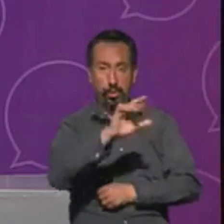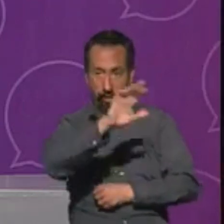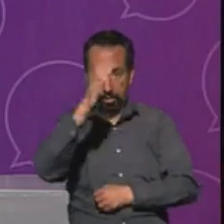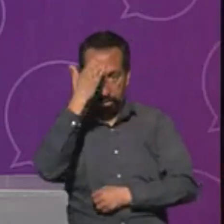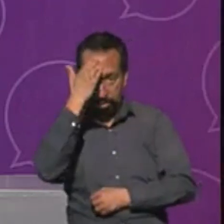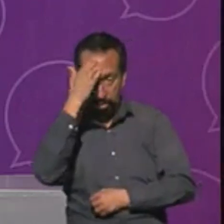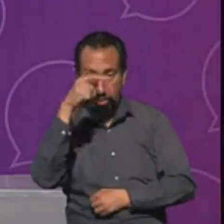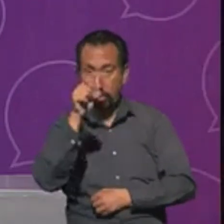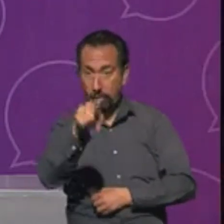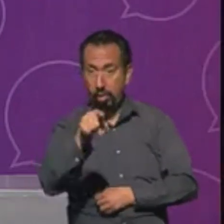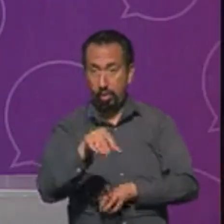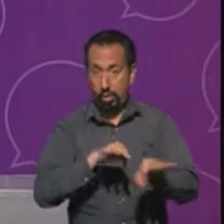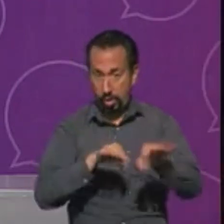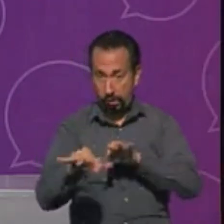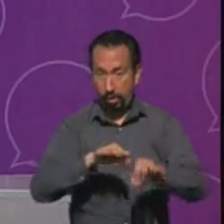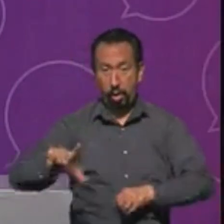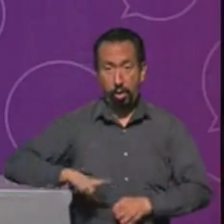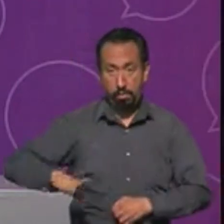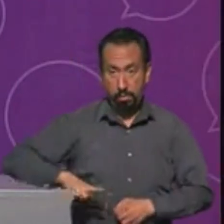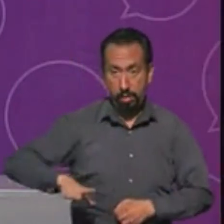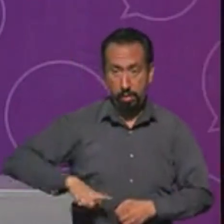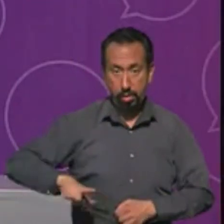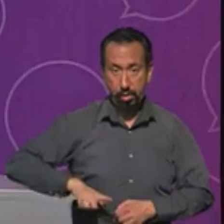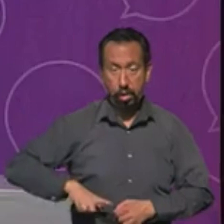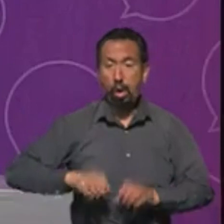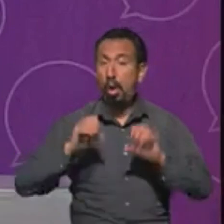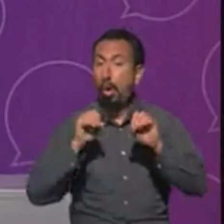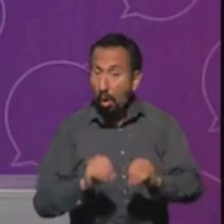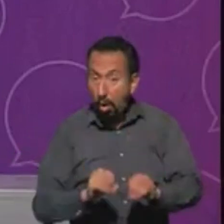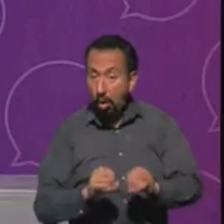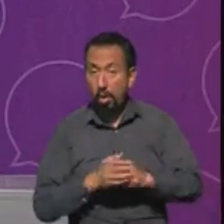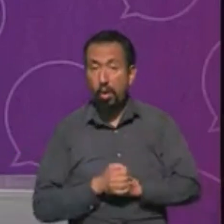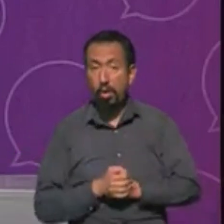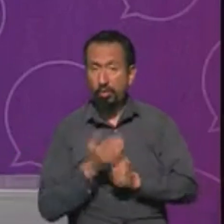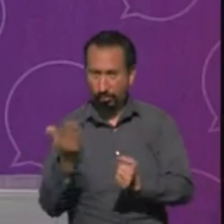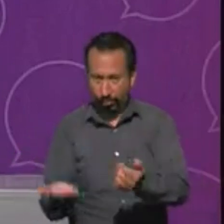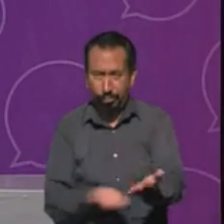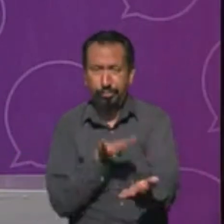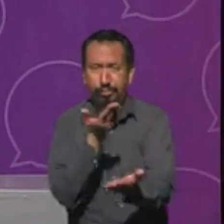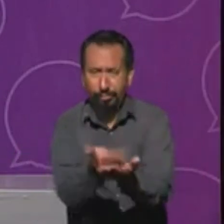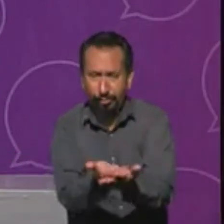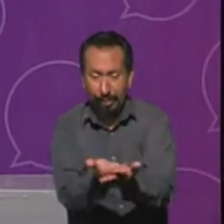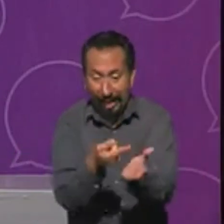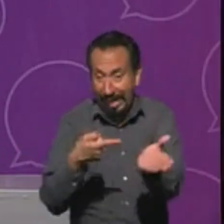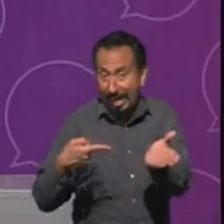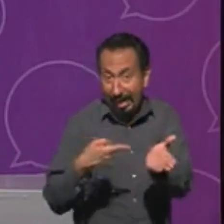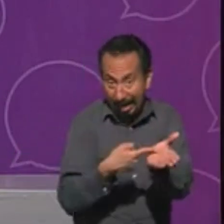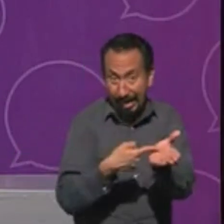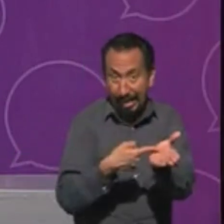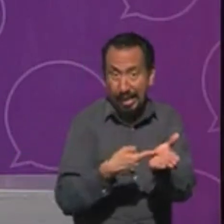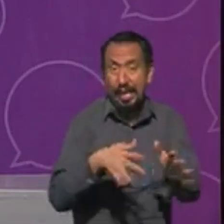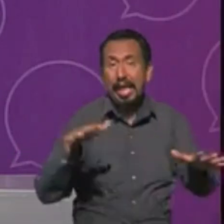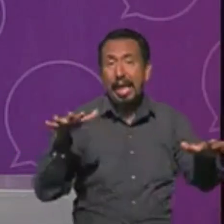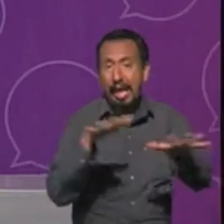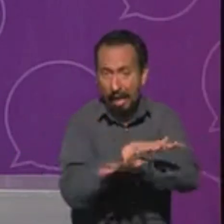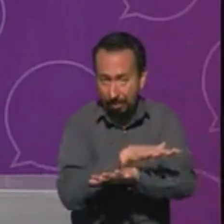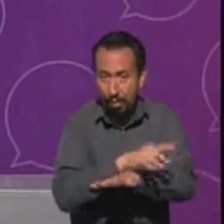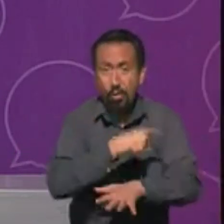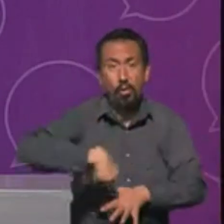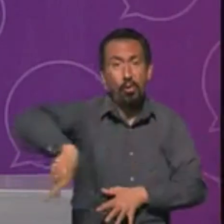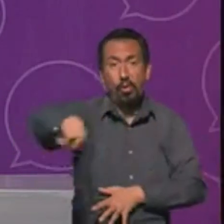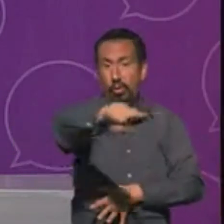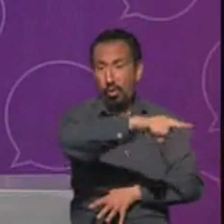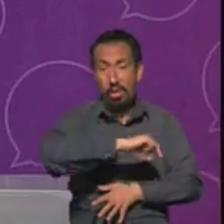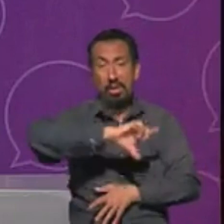durante su periodo como funcionario público o pueden trabajar sobre propuestas cuyos cambios podrían reflejarse aún después de su